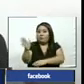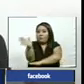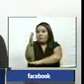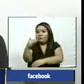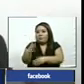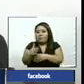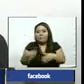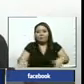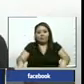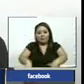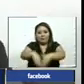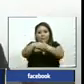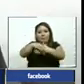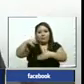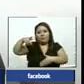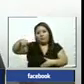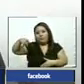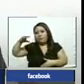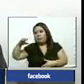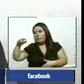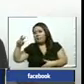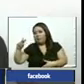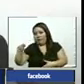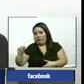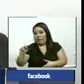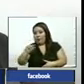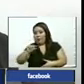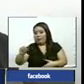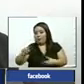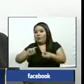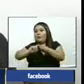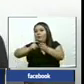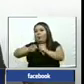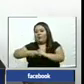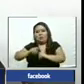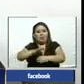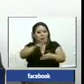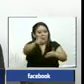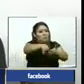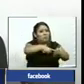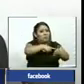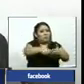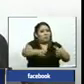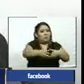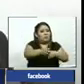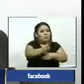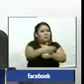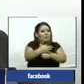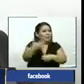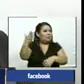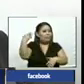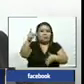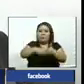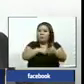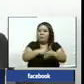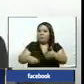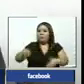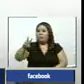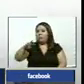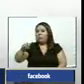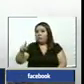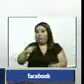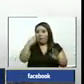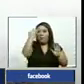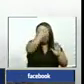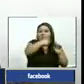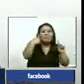de Conciliación, que ahora es Concertación Nacional. Conciliación fue cancelado en el año 2013. Ahí tenemos la imagen de